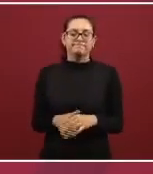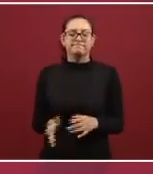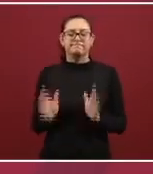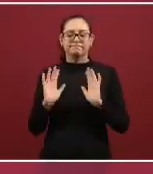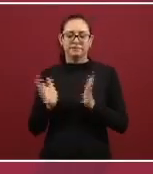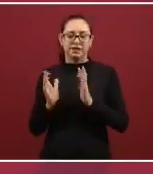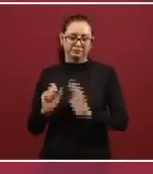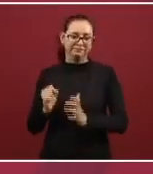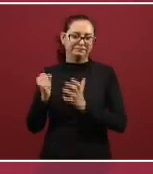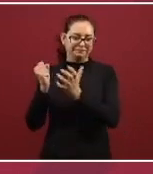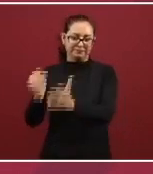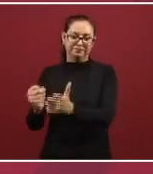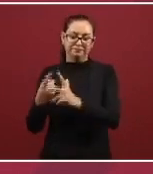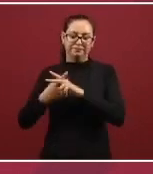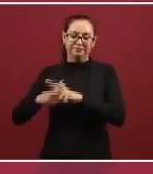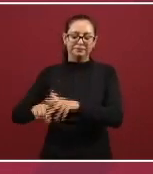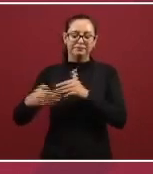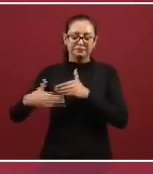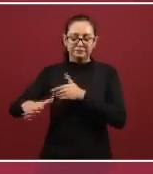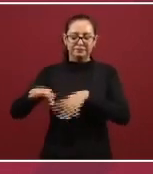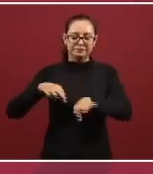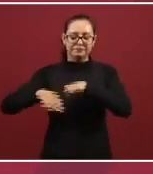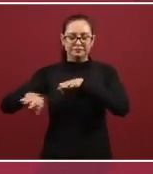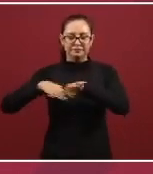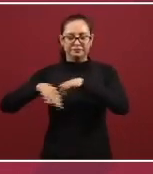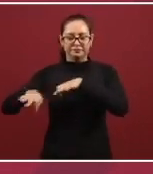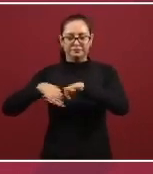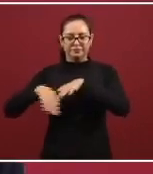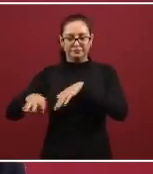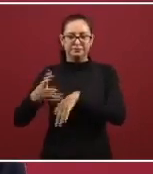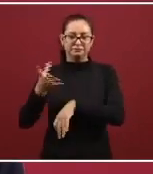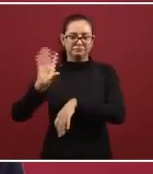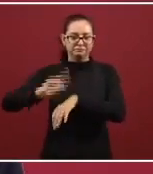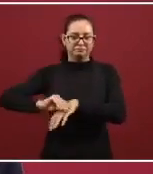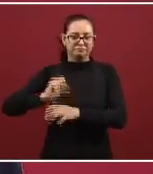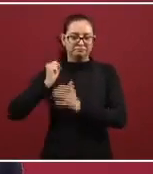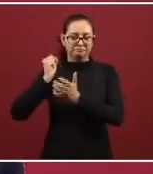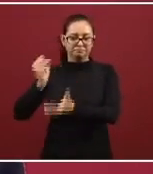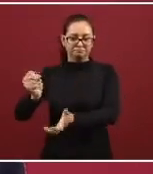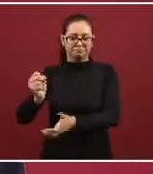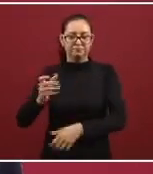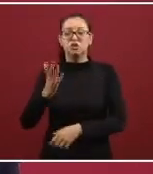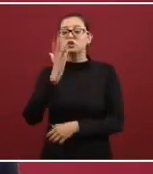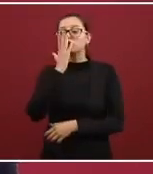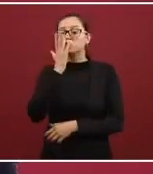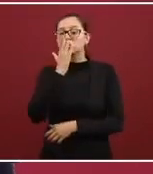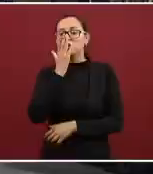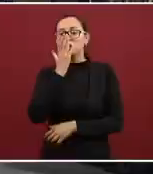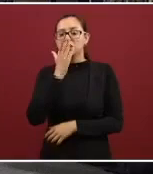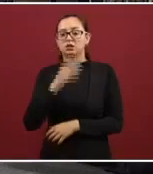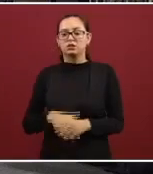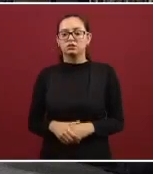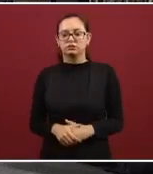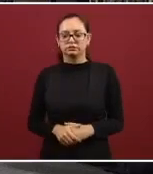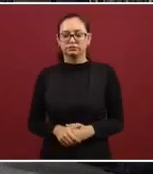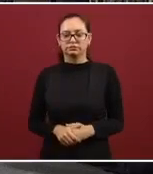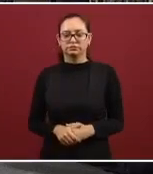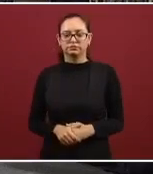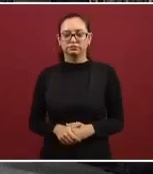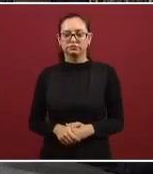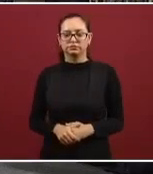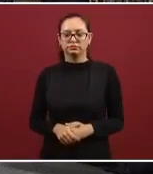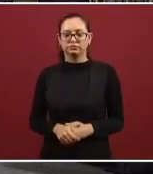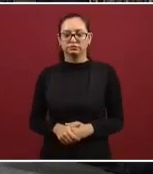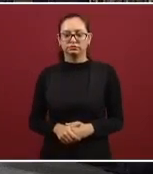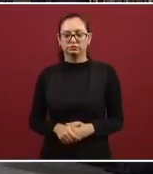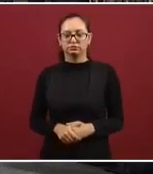se está trabajando. Ese es el informe que tengo. Y se autorizaron los fondos para Sonora. ¿Sería el megaproyecto?